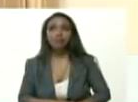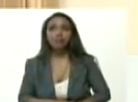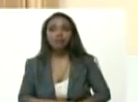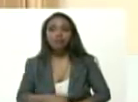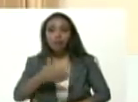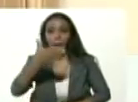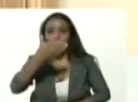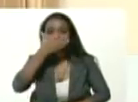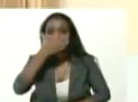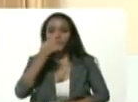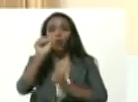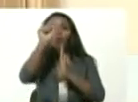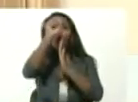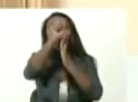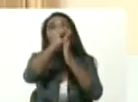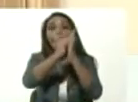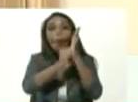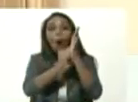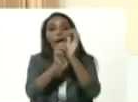Tapaboca, guantes.